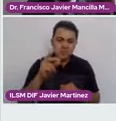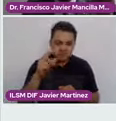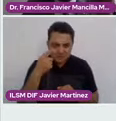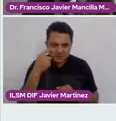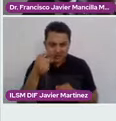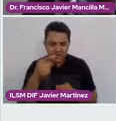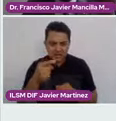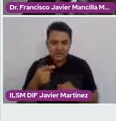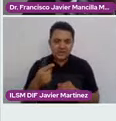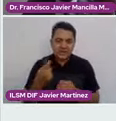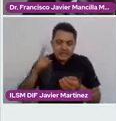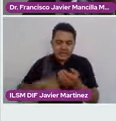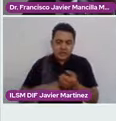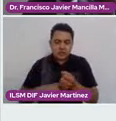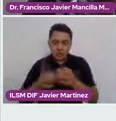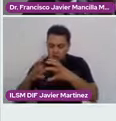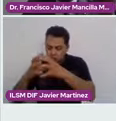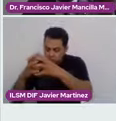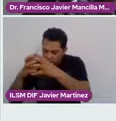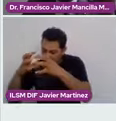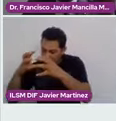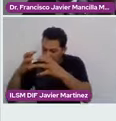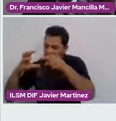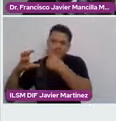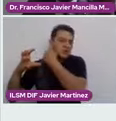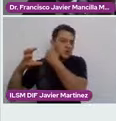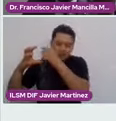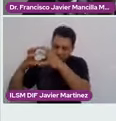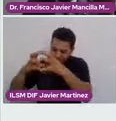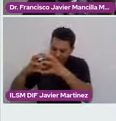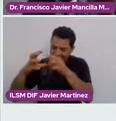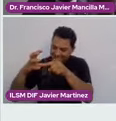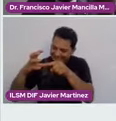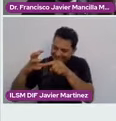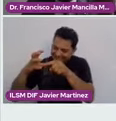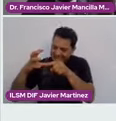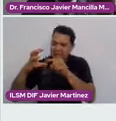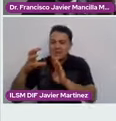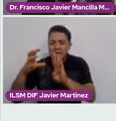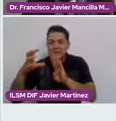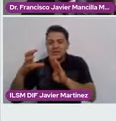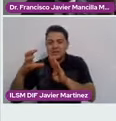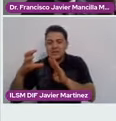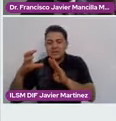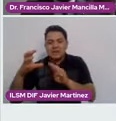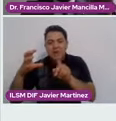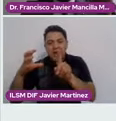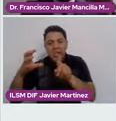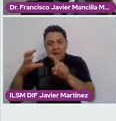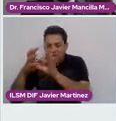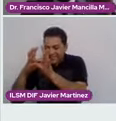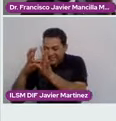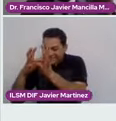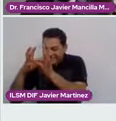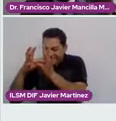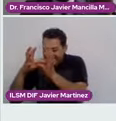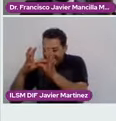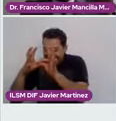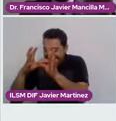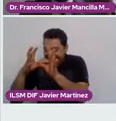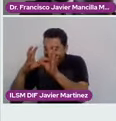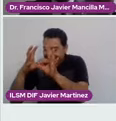un efecto de pistón y bombea el líquido, la endolinfa, dentro de la cóclea, pues precisamente este bombeo